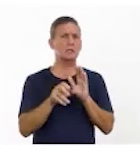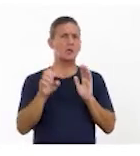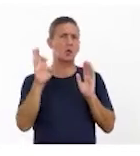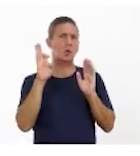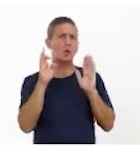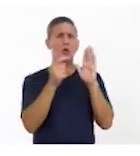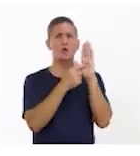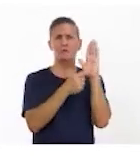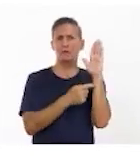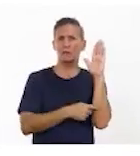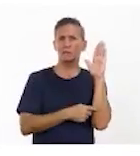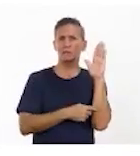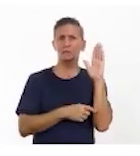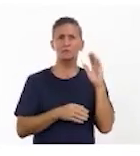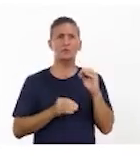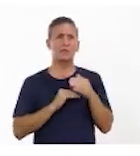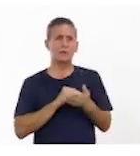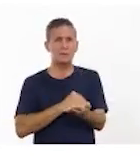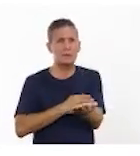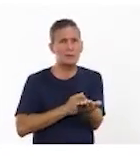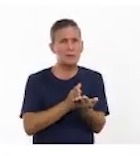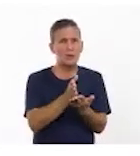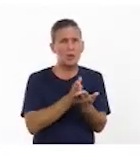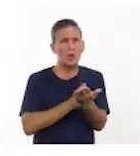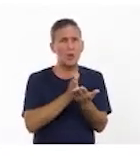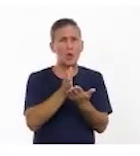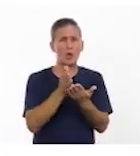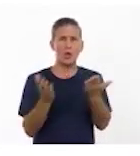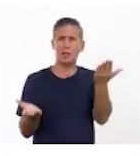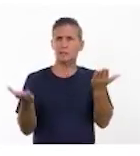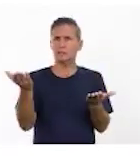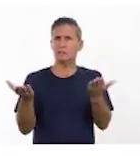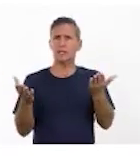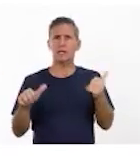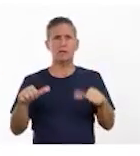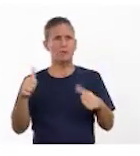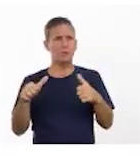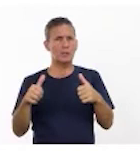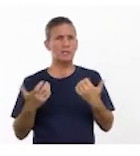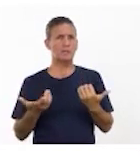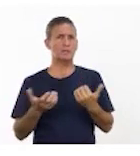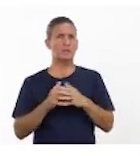factores que provocan el desplazamiento del estado de equilibrio químico,